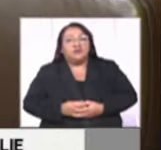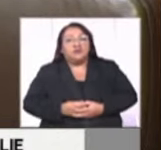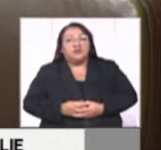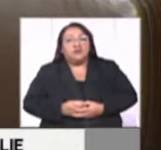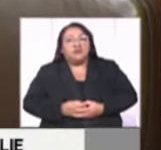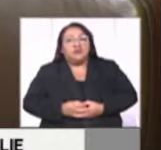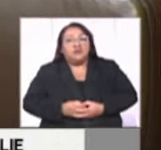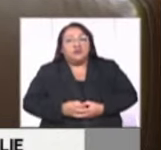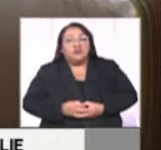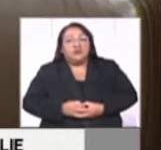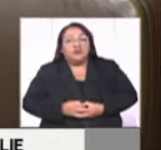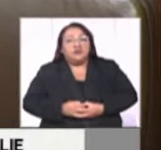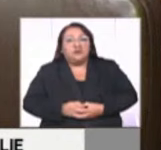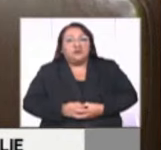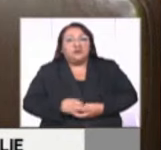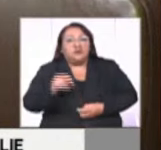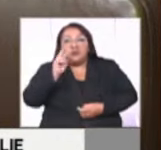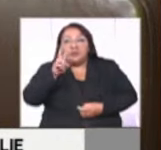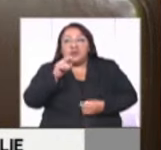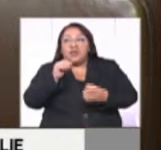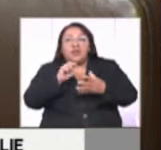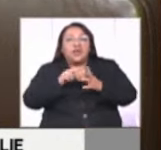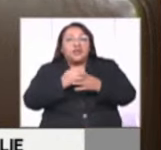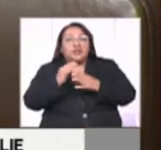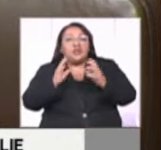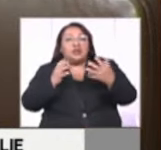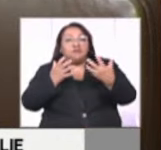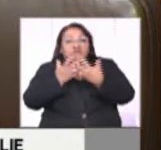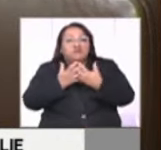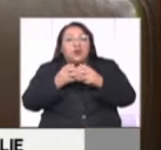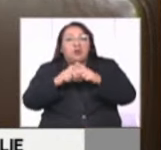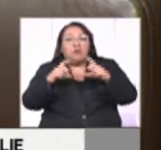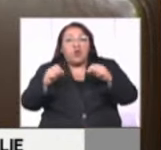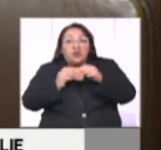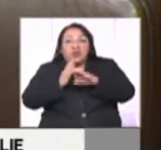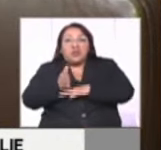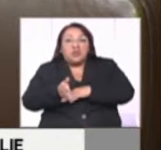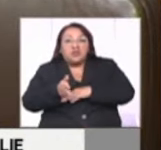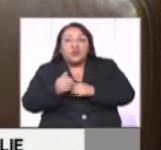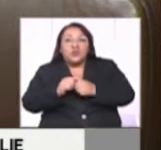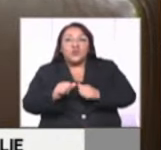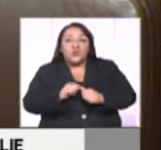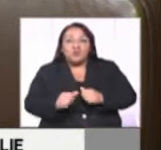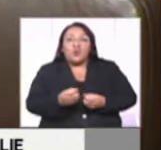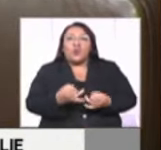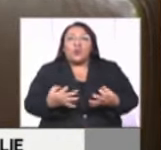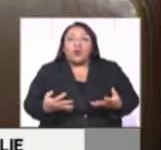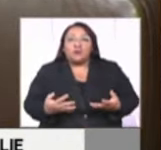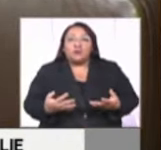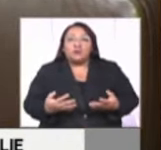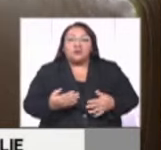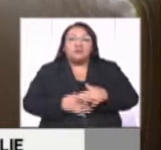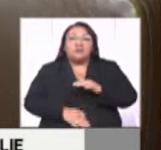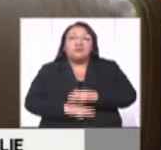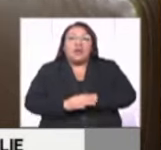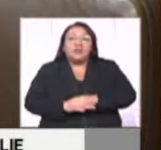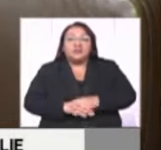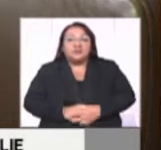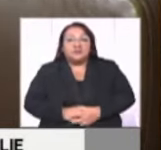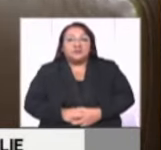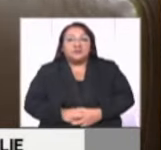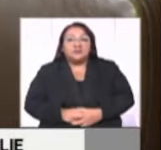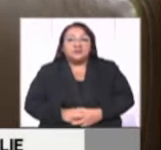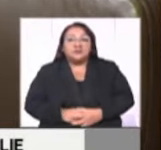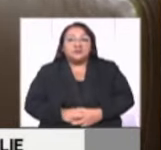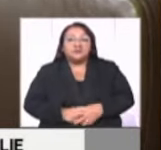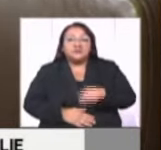está habiendo una coherencia entre los boletos que están ingresando versus el número de la sobrecarga máxima establecida.